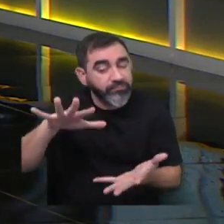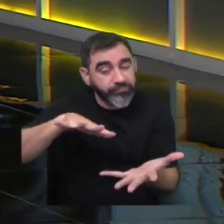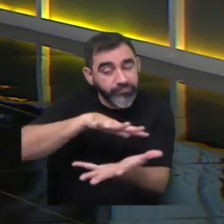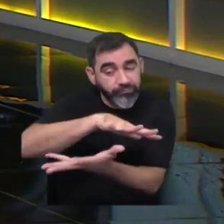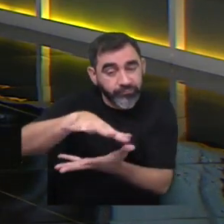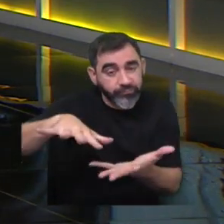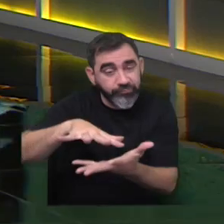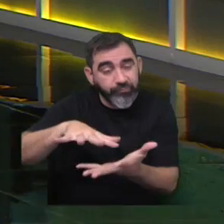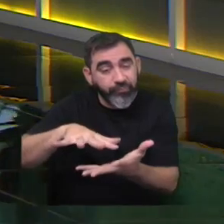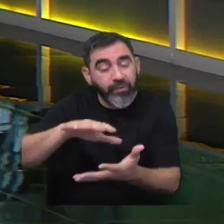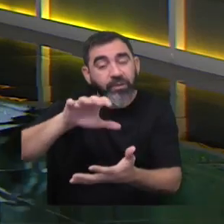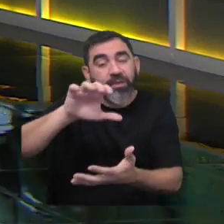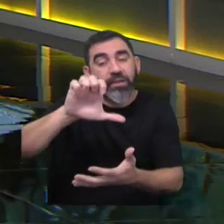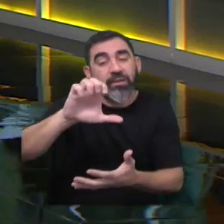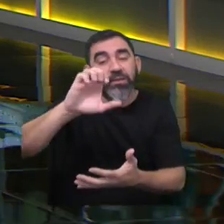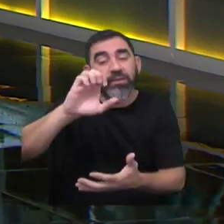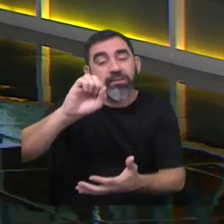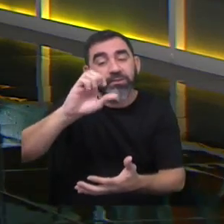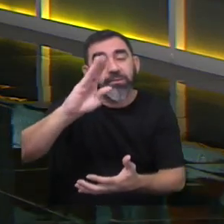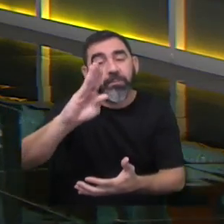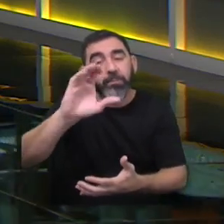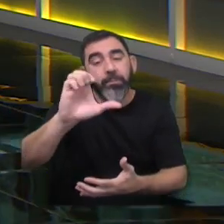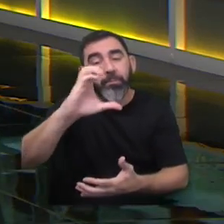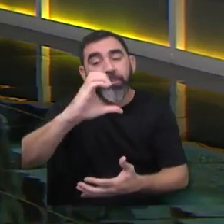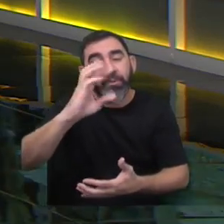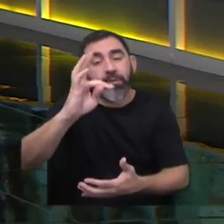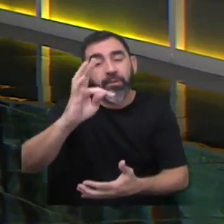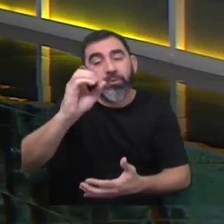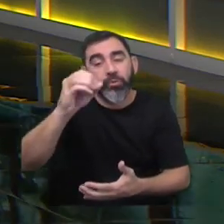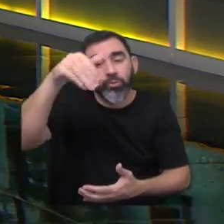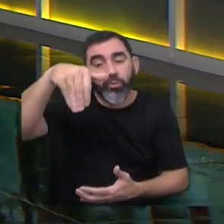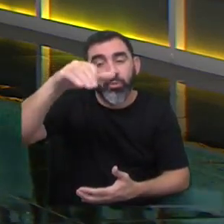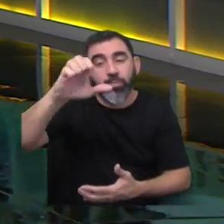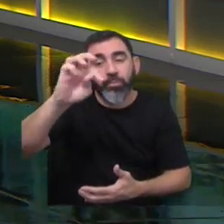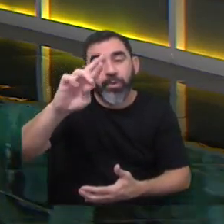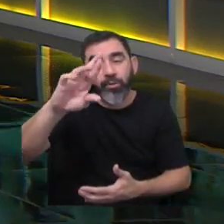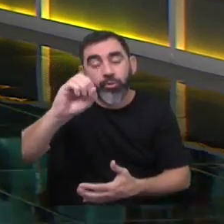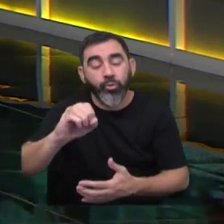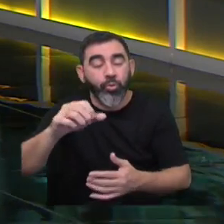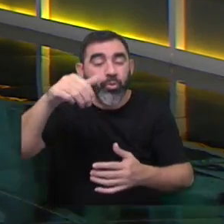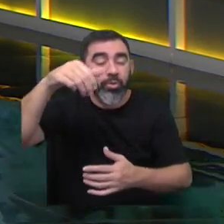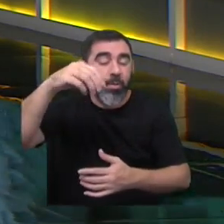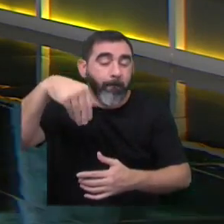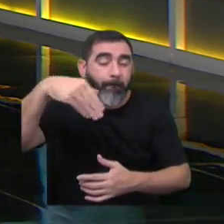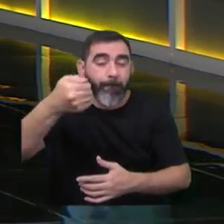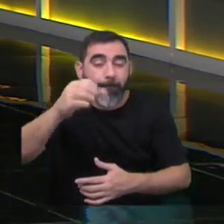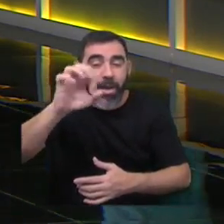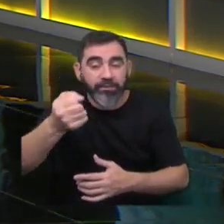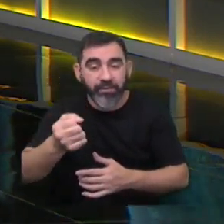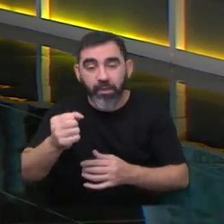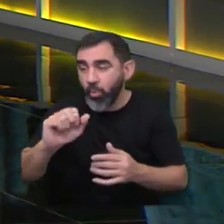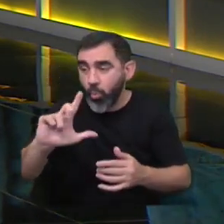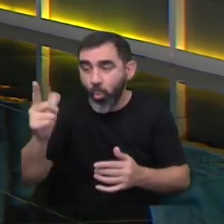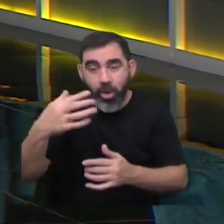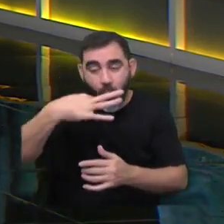funcionan los espectrómetros de masa. Sobre todo uno de ellos, recién adquirido, un equipo del cual no hay otro similar